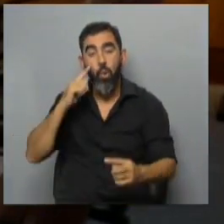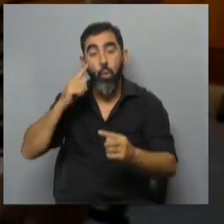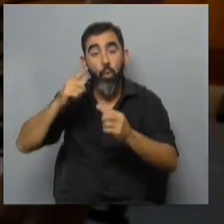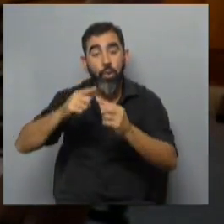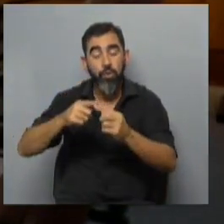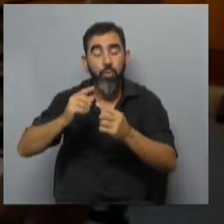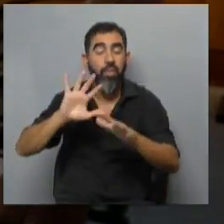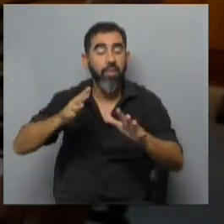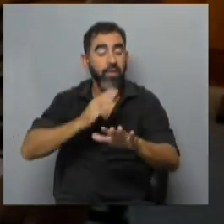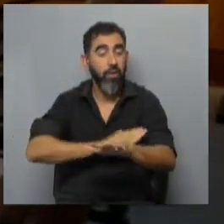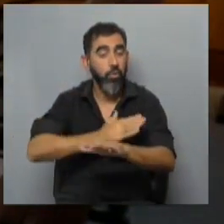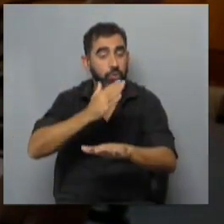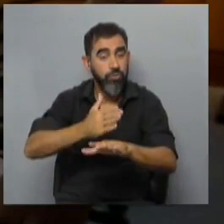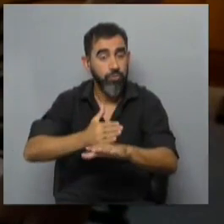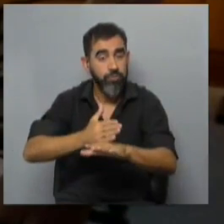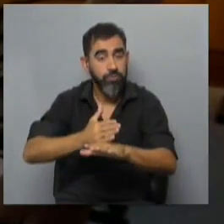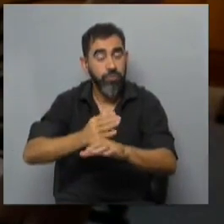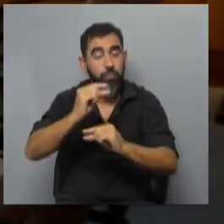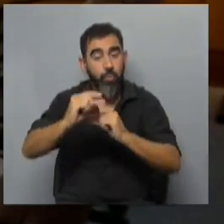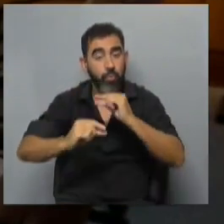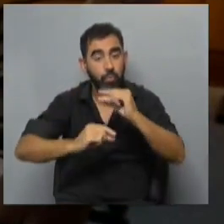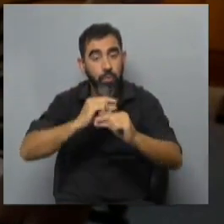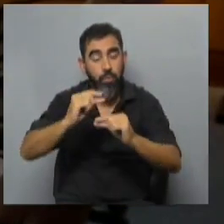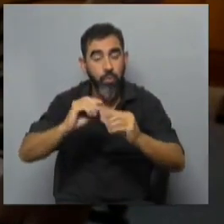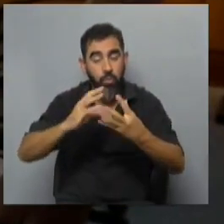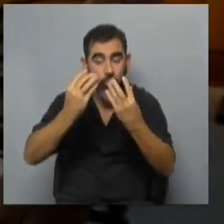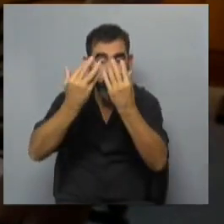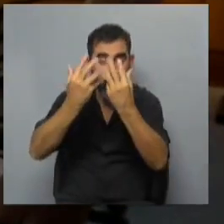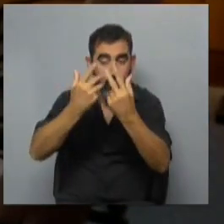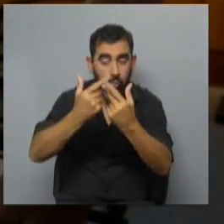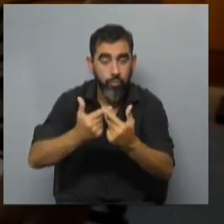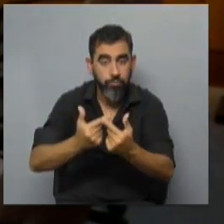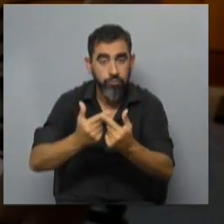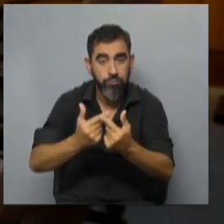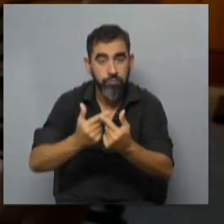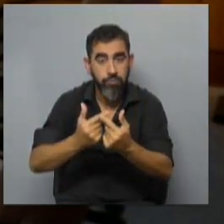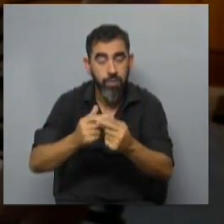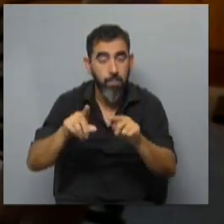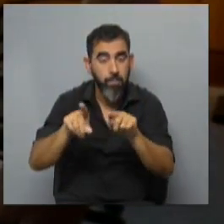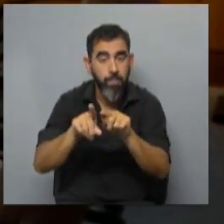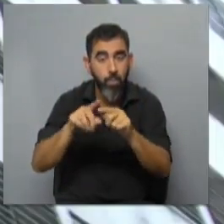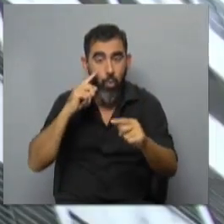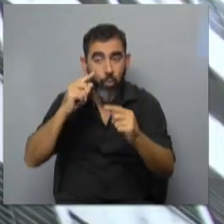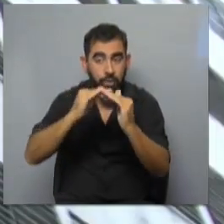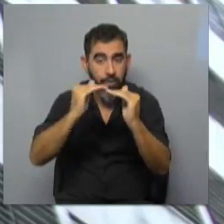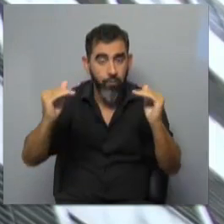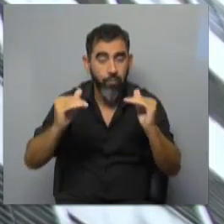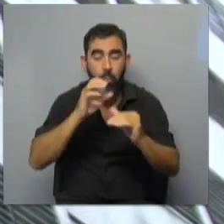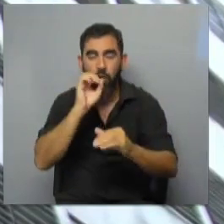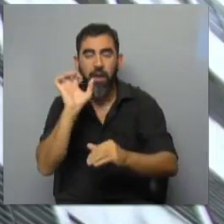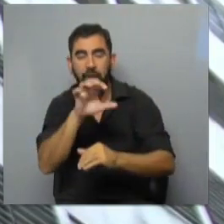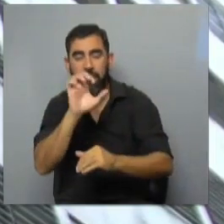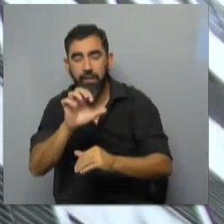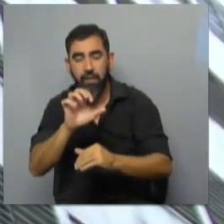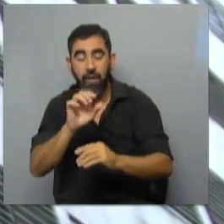que tenga es que las expectativas empiecen empiecen a acomodar y empiecen a ir hacia el rango y hacia donde nosotros que tenemos ante las críticas